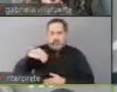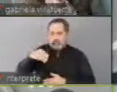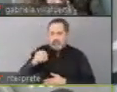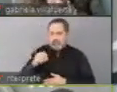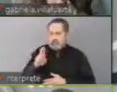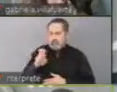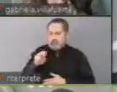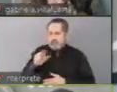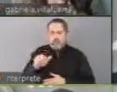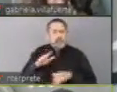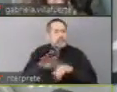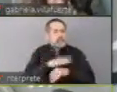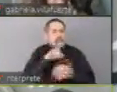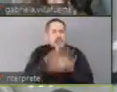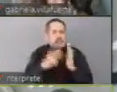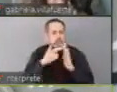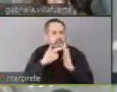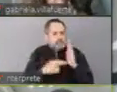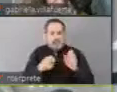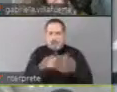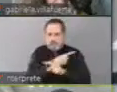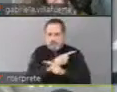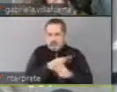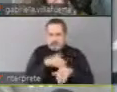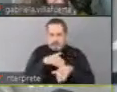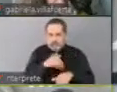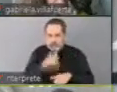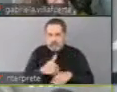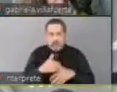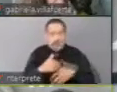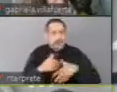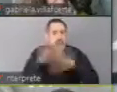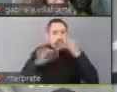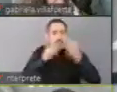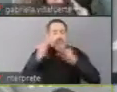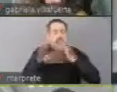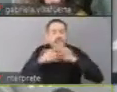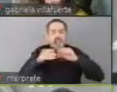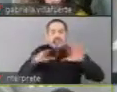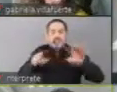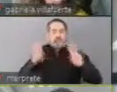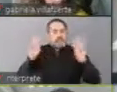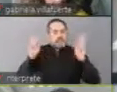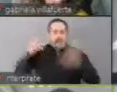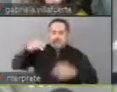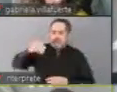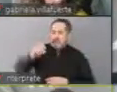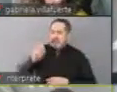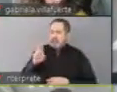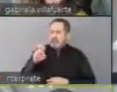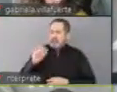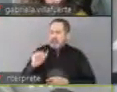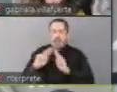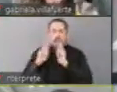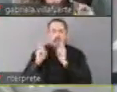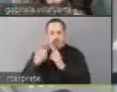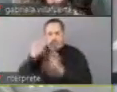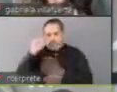uso indebido de la pauta con motivo de la difusión del promocional Morena Unidad San Luis